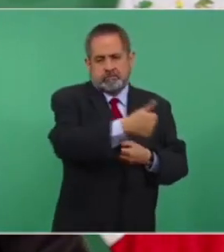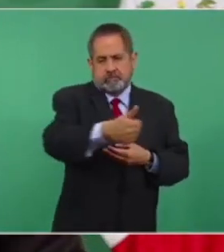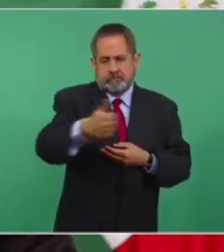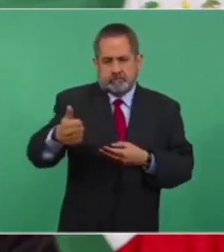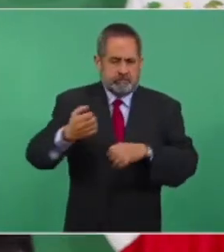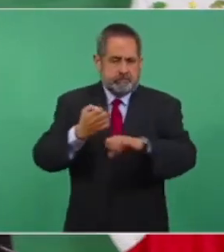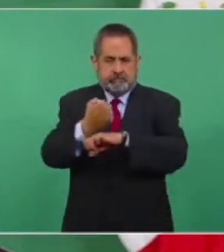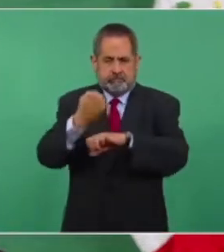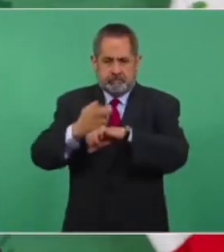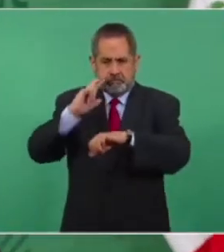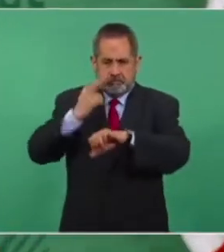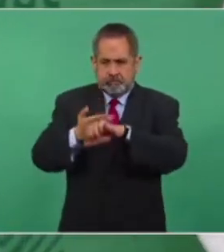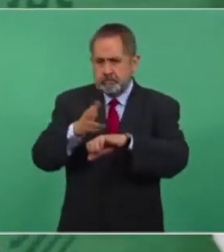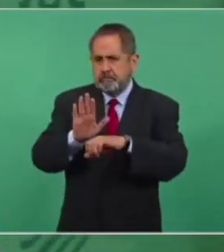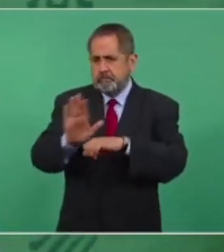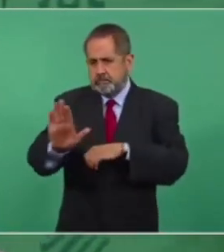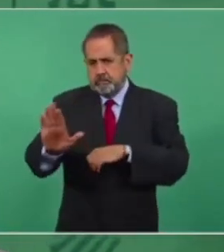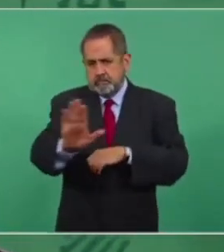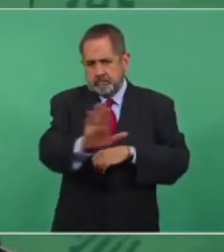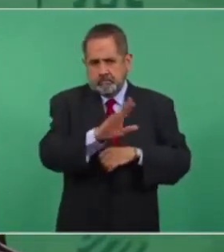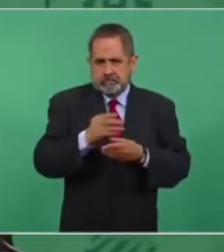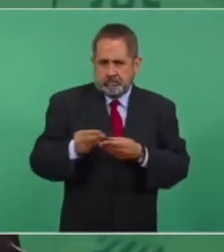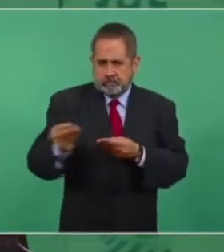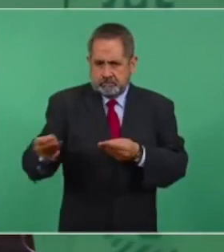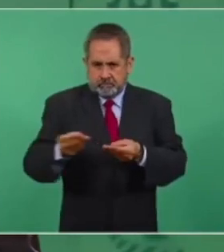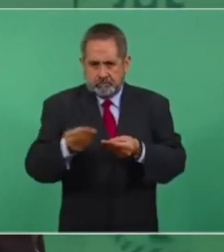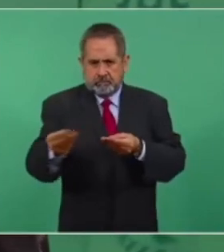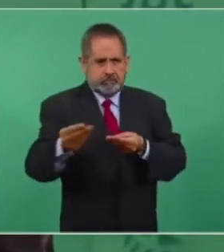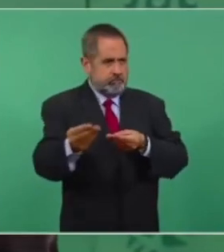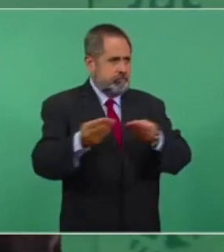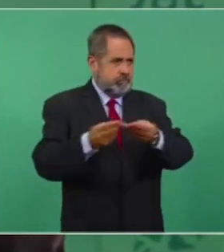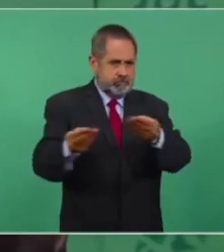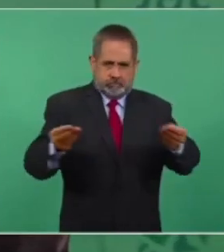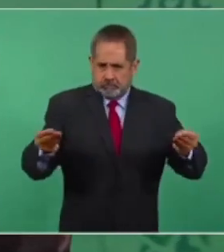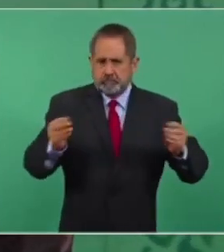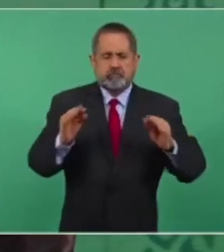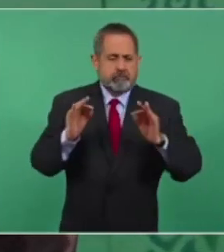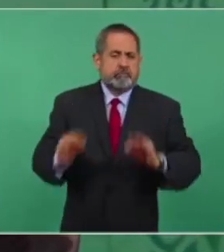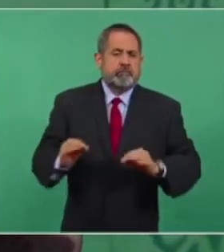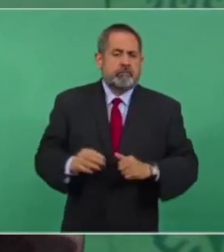lo que es participable, como se le llama.